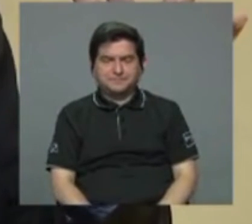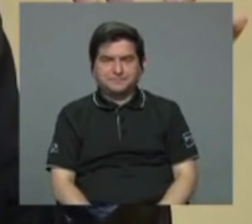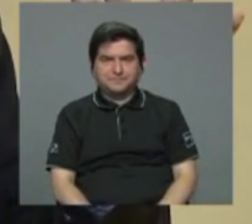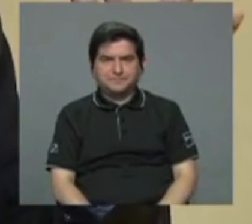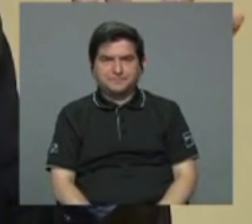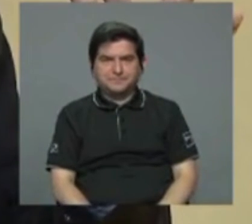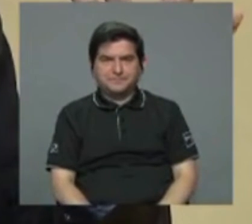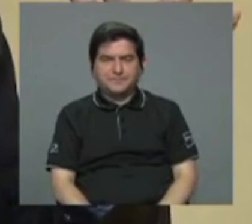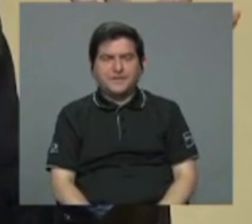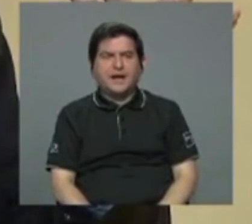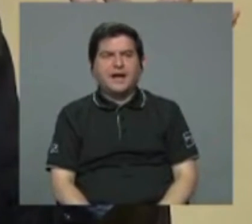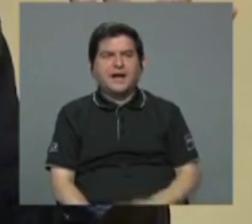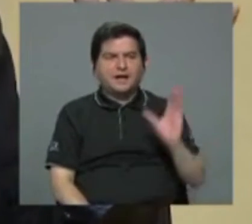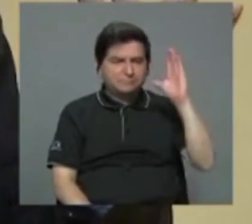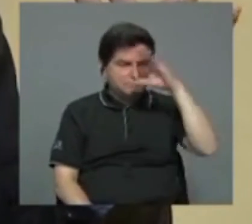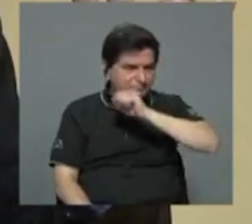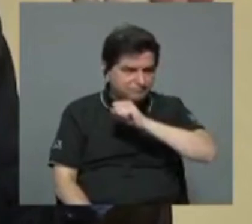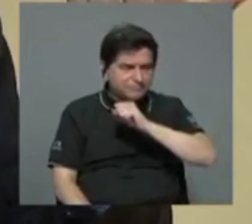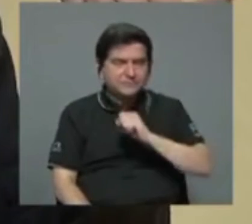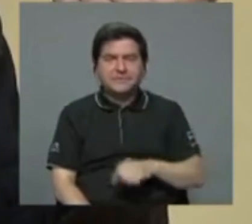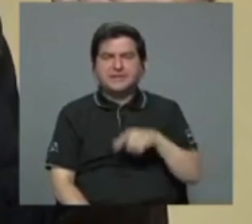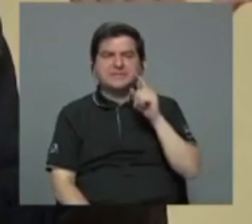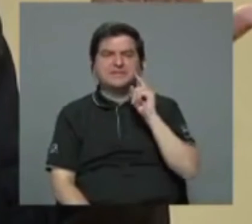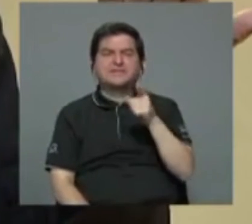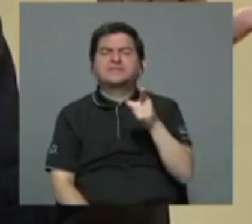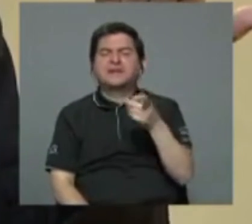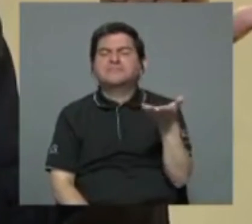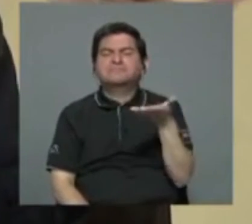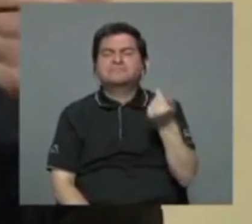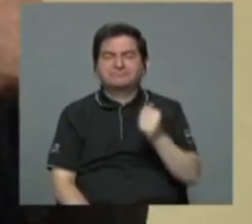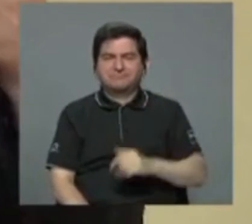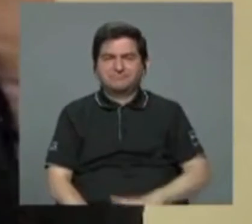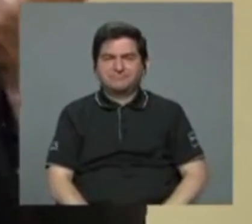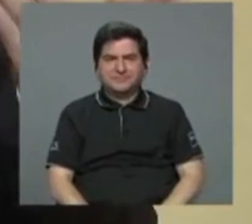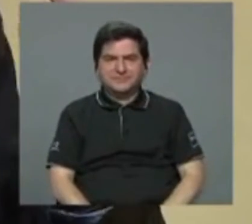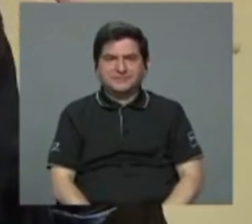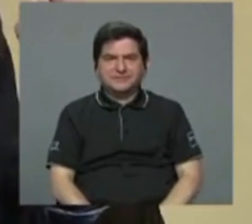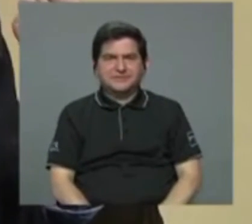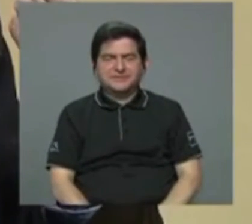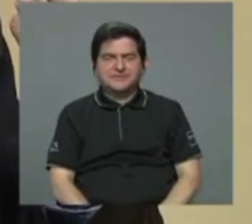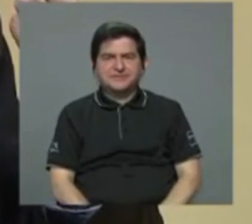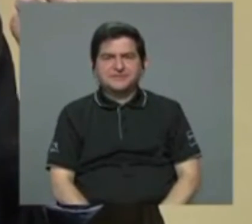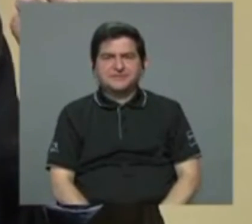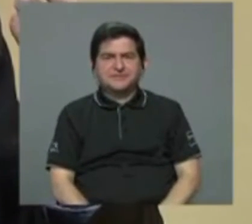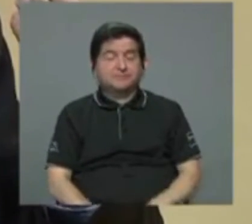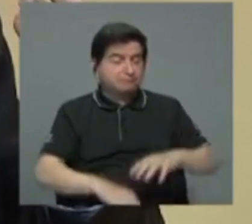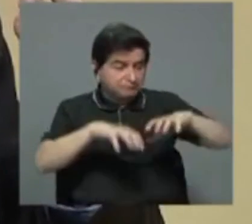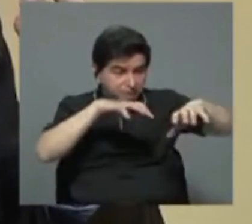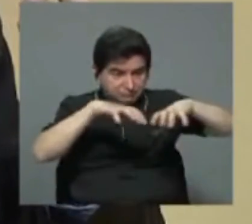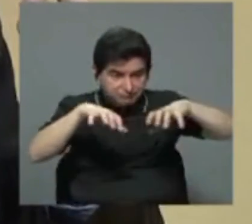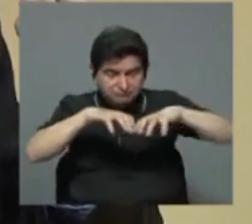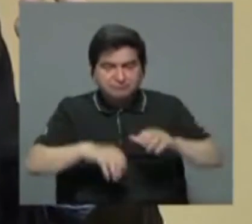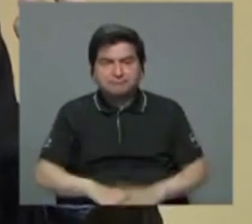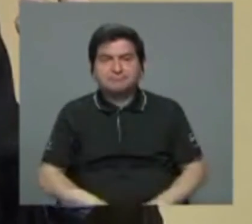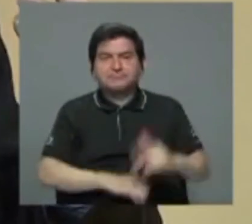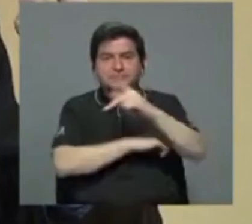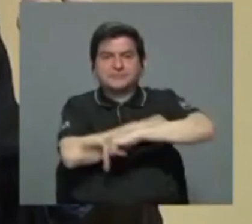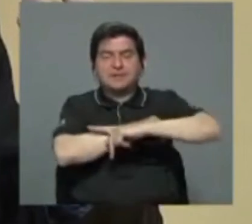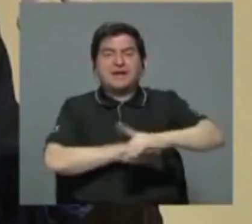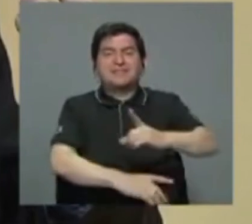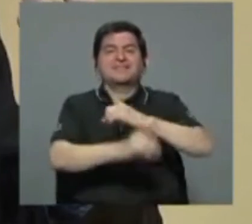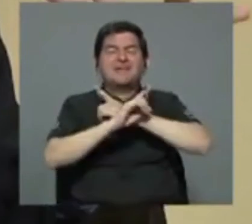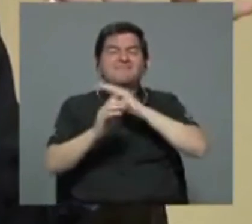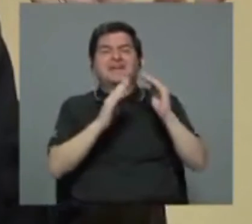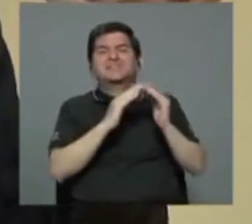se puede reconocer acá que en esas actividades en el país la Defensoría de